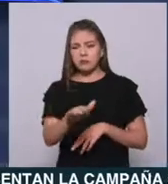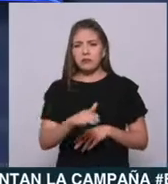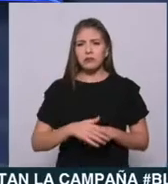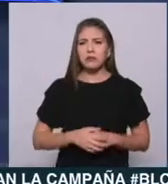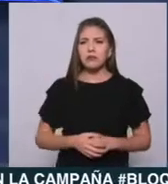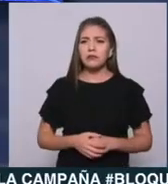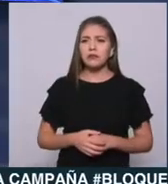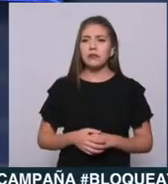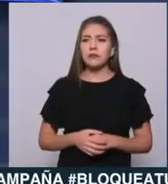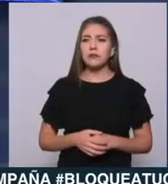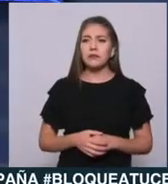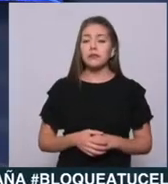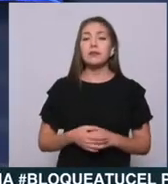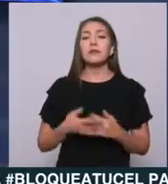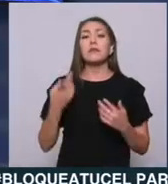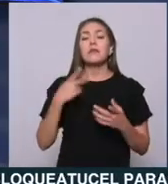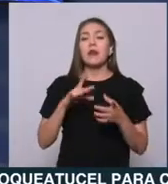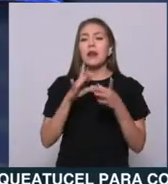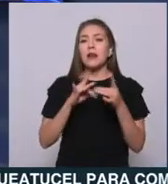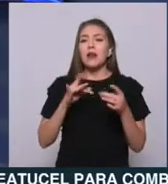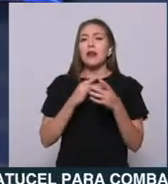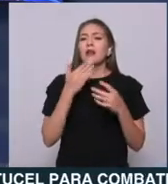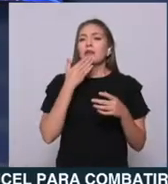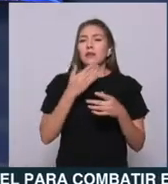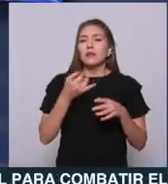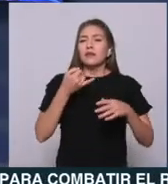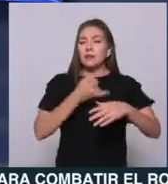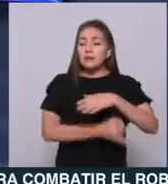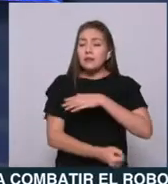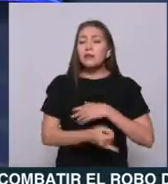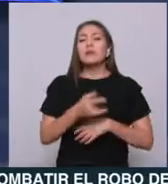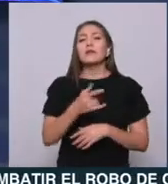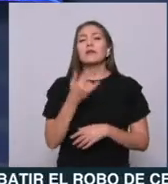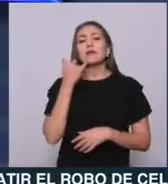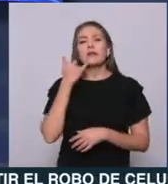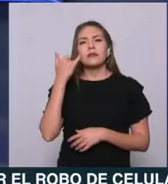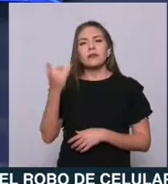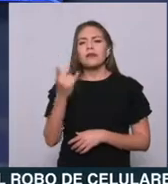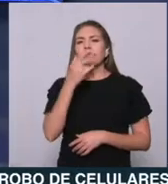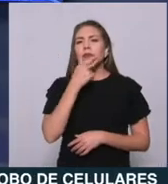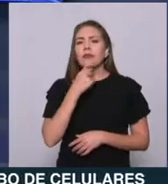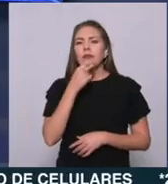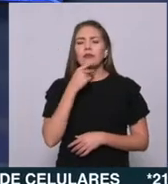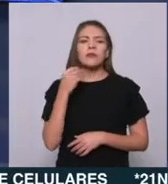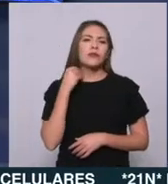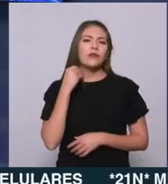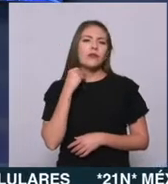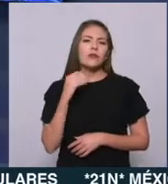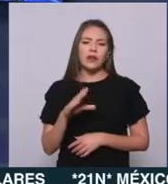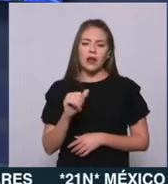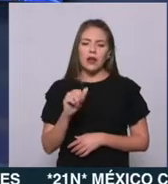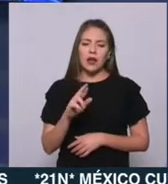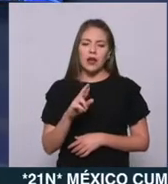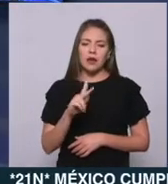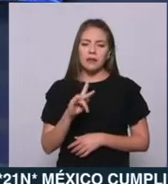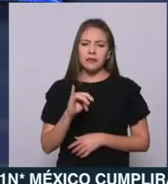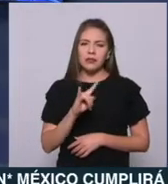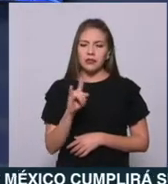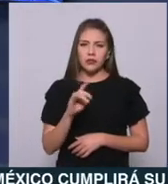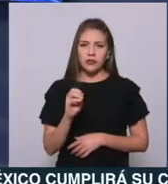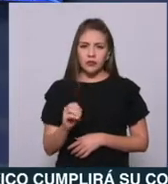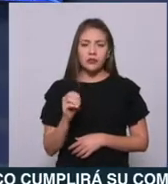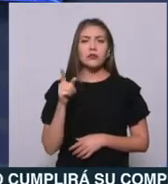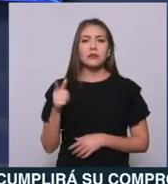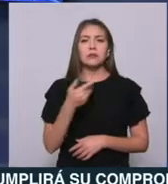Justo para conversar a detalle sobre las peticiones de los uniformados, saludamos con mucho gusto en la línea telefónica al abogado Enrique Carpizo. Él es presidente